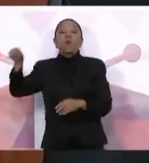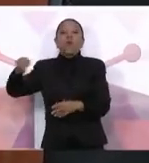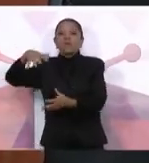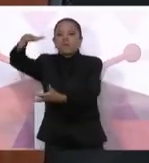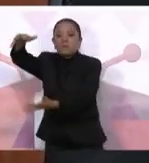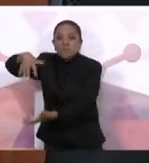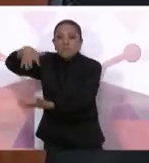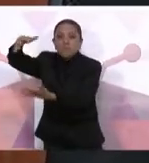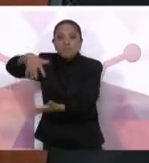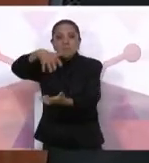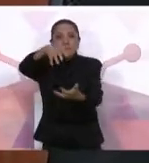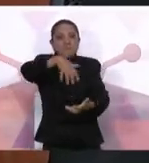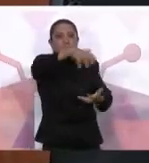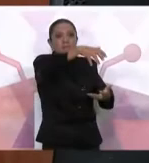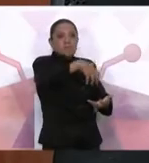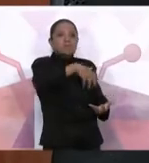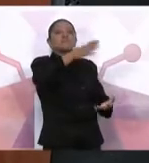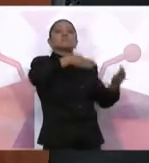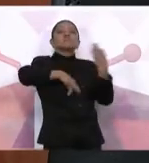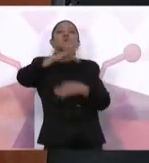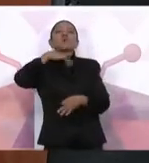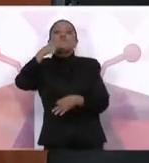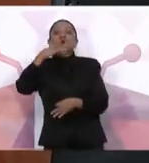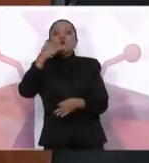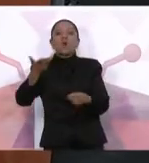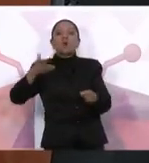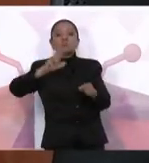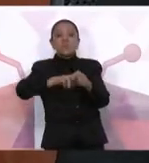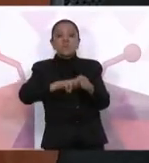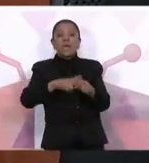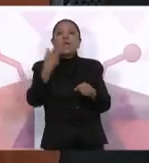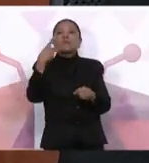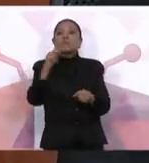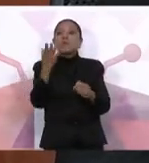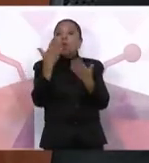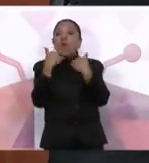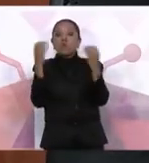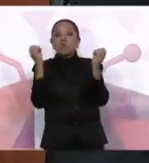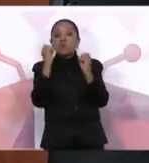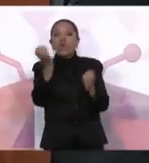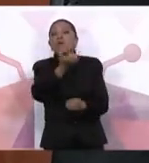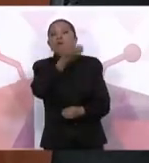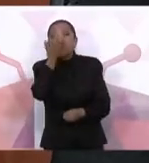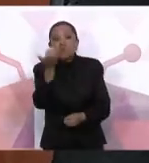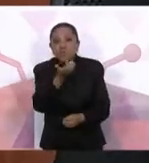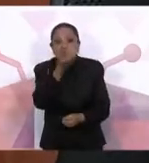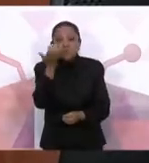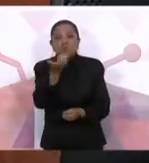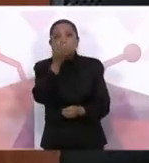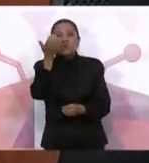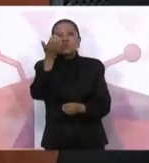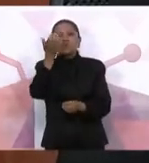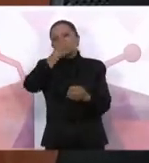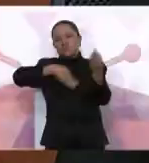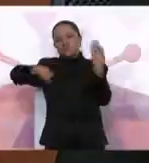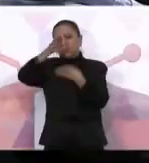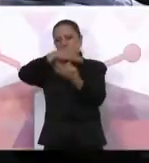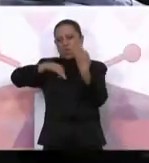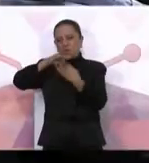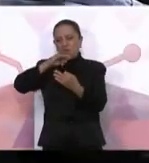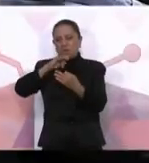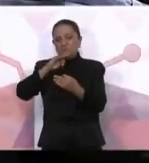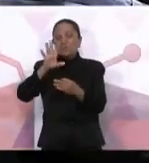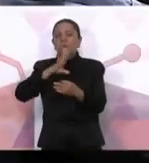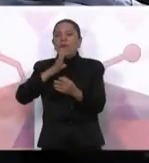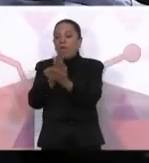de desecho sin embargo no existe ni siquiera una cultura de reciclaje de reuso ni tampoco de disposición